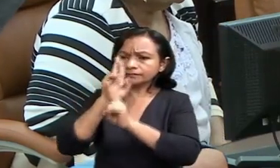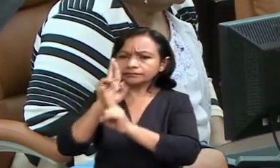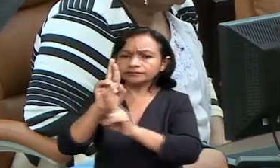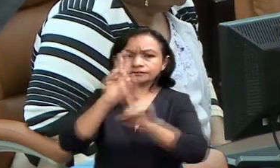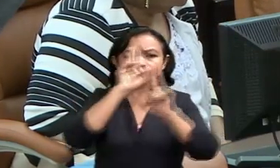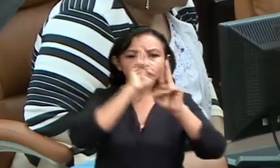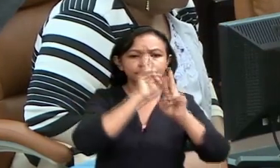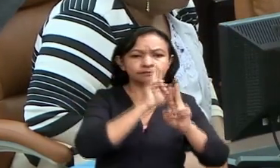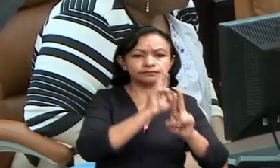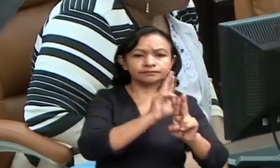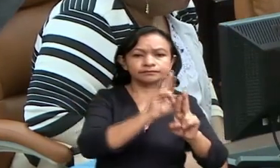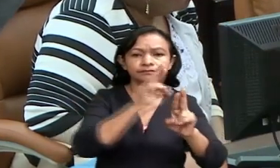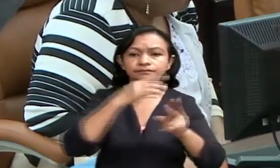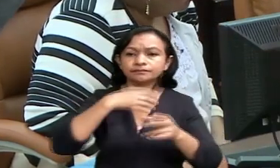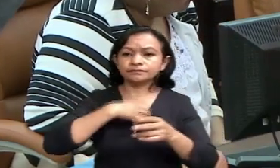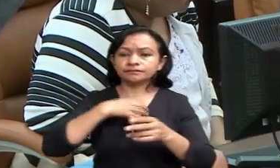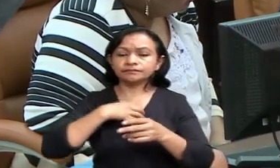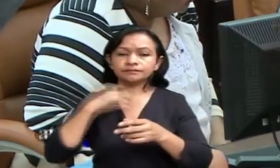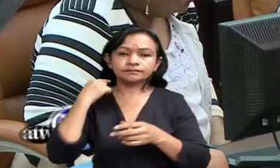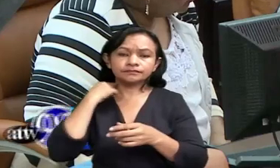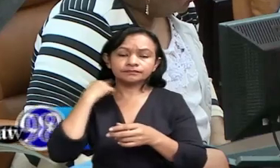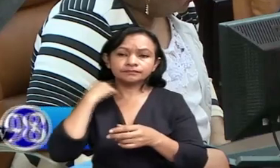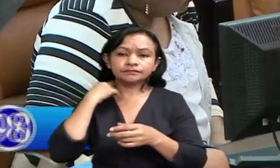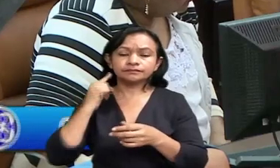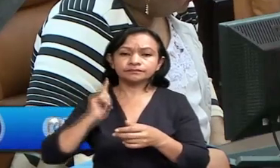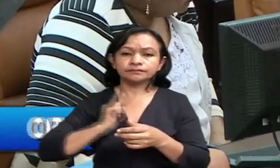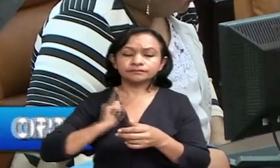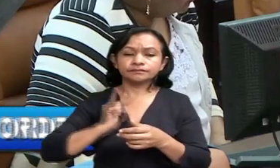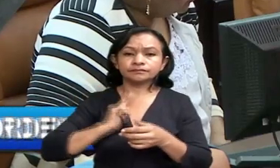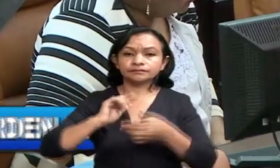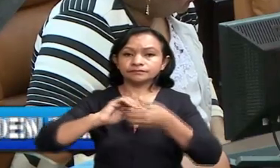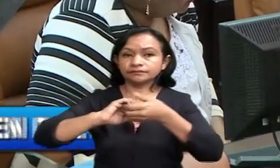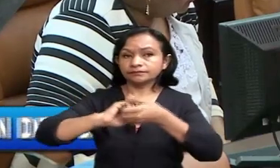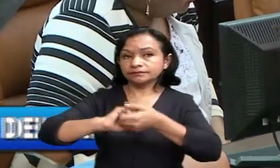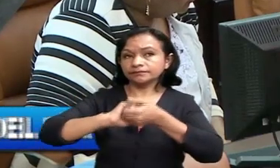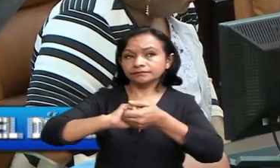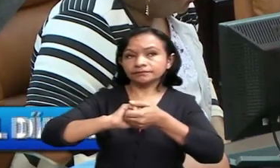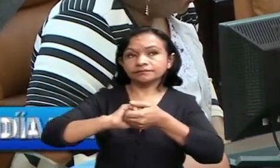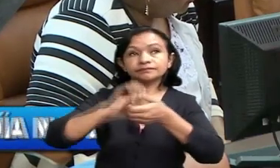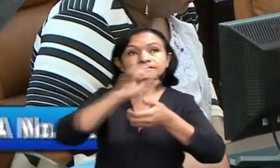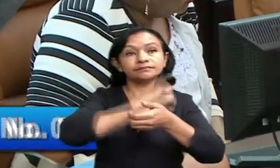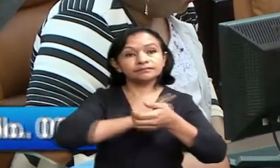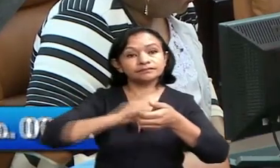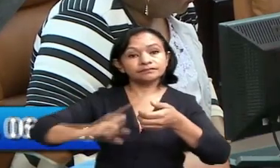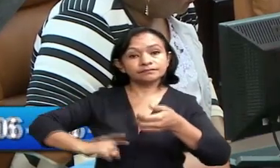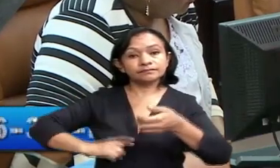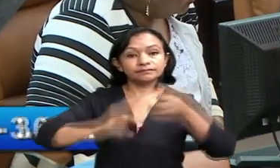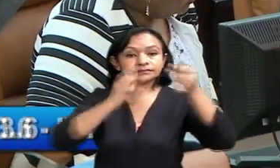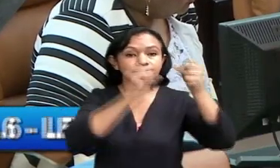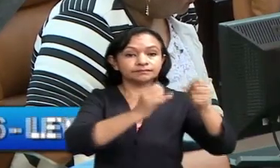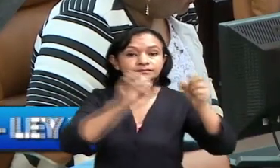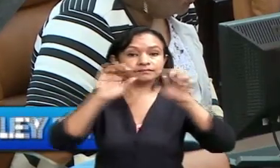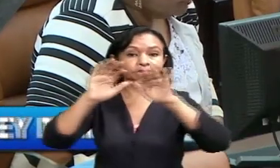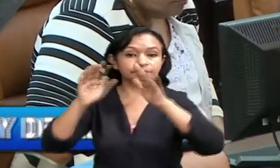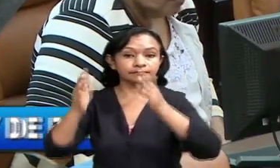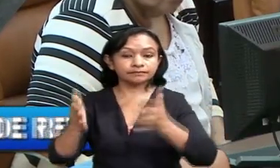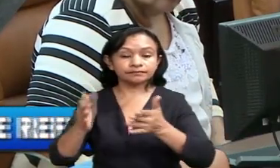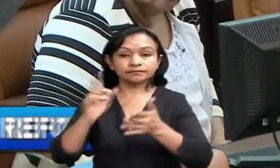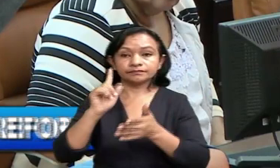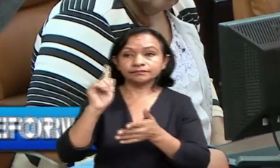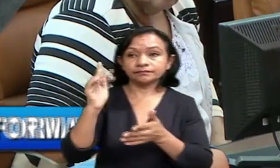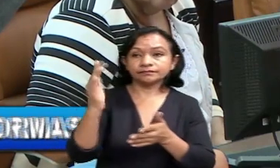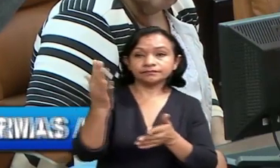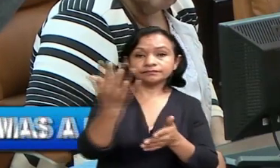la consideración que siempre me han merecido los colegas diputados y diputadas de todas las